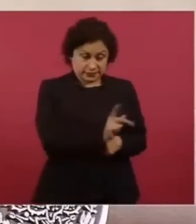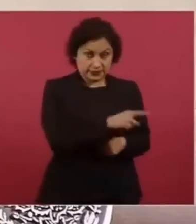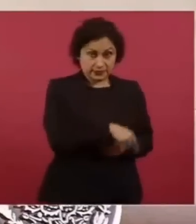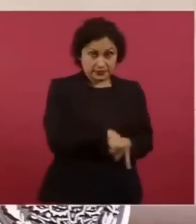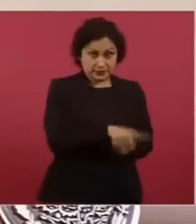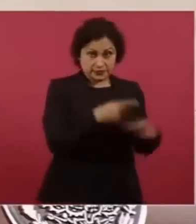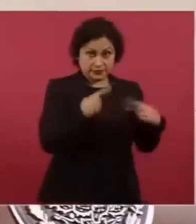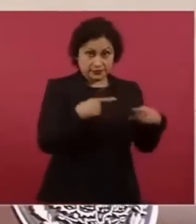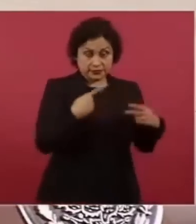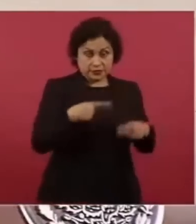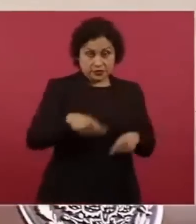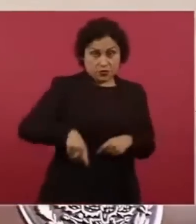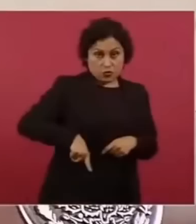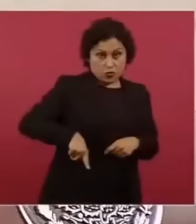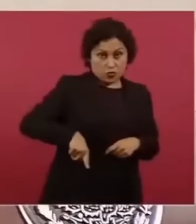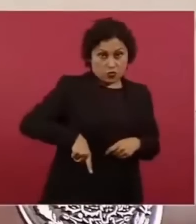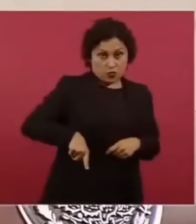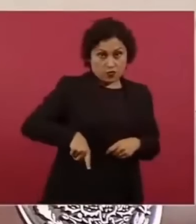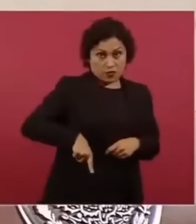Ya con un letrero nada más que